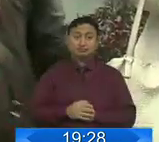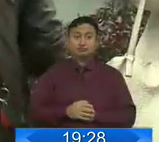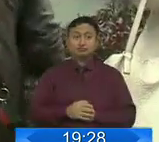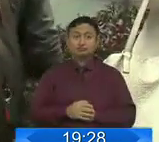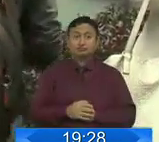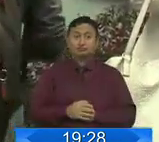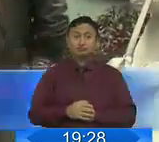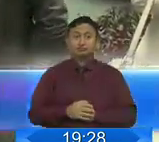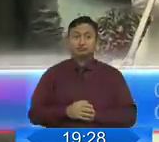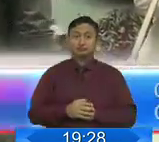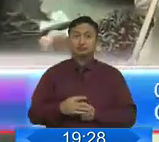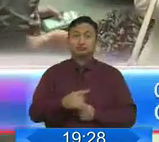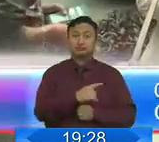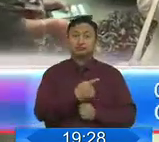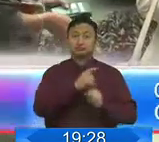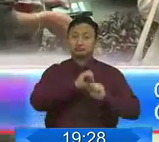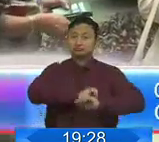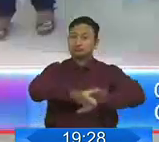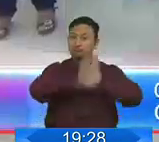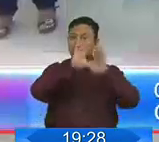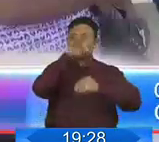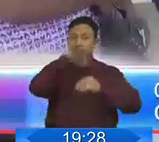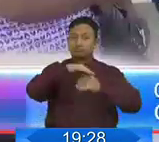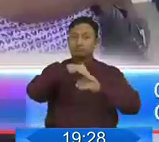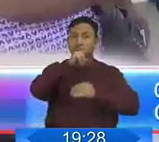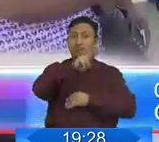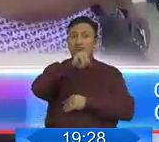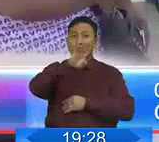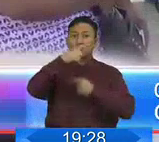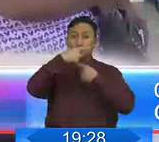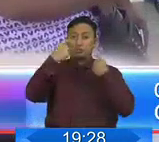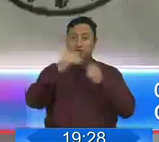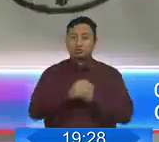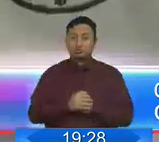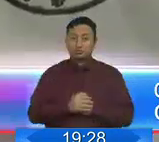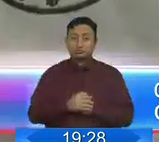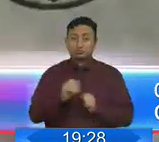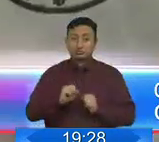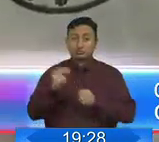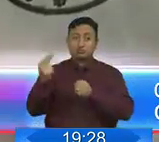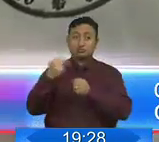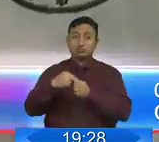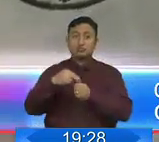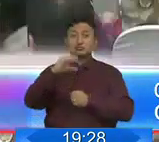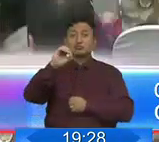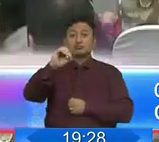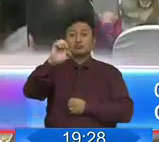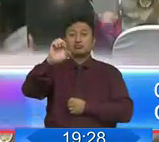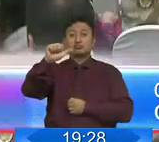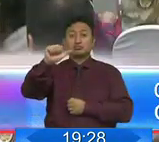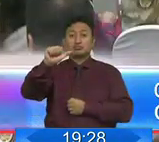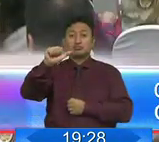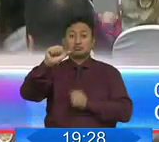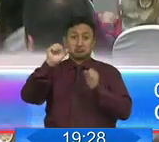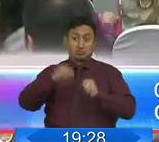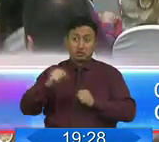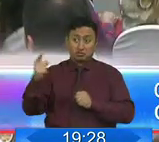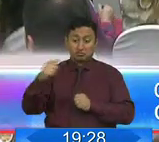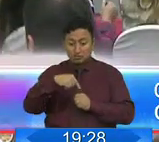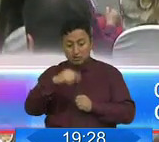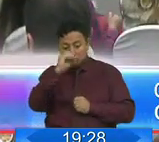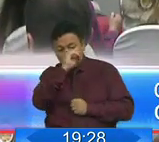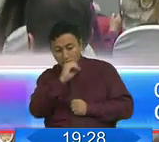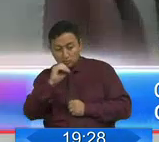Que se garantice la transparencia de las elecciones del 24 de marzo, con la participación de la Organización de Estados Americanos como observador